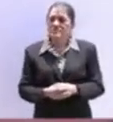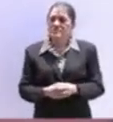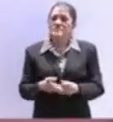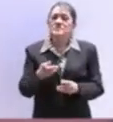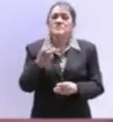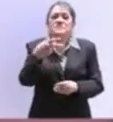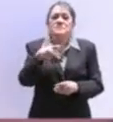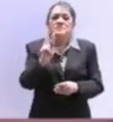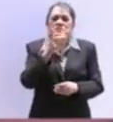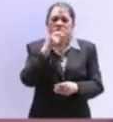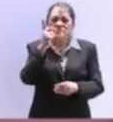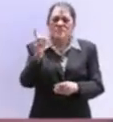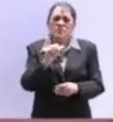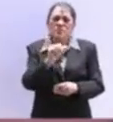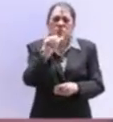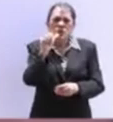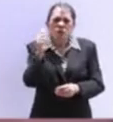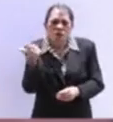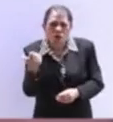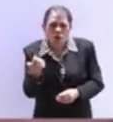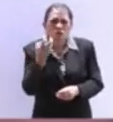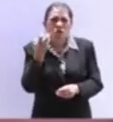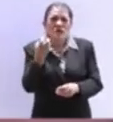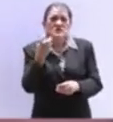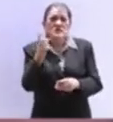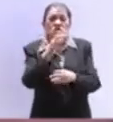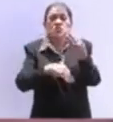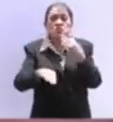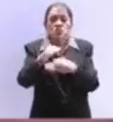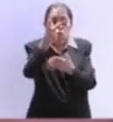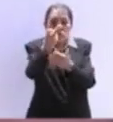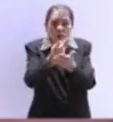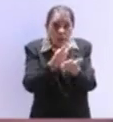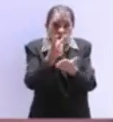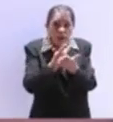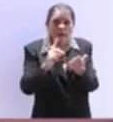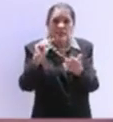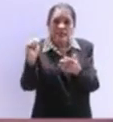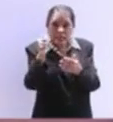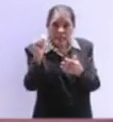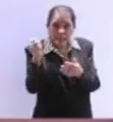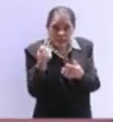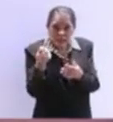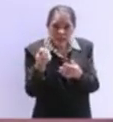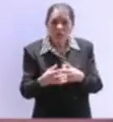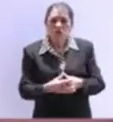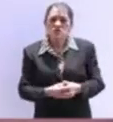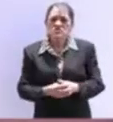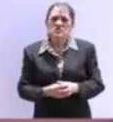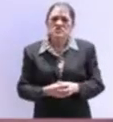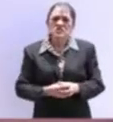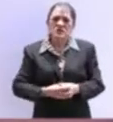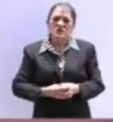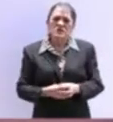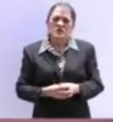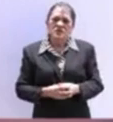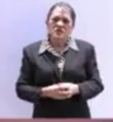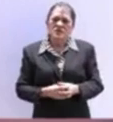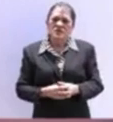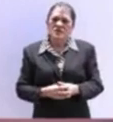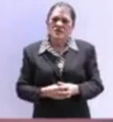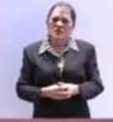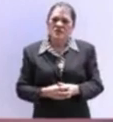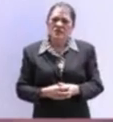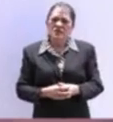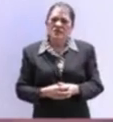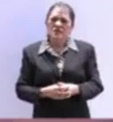fondo son los cuestionarios técnicos para acreditar que haya un beneficio para la población directo y real. De